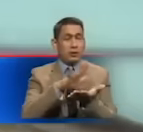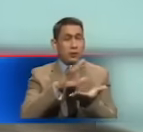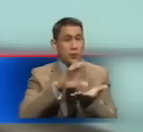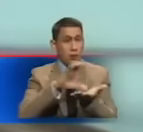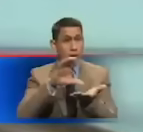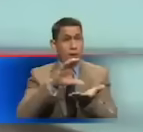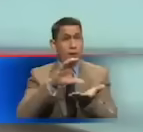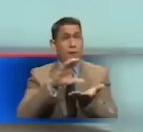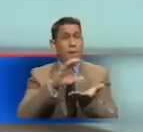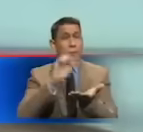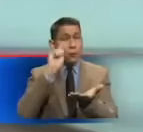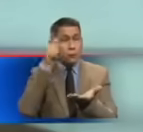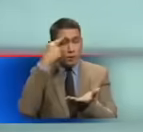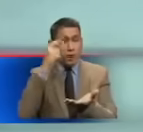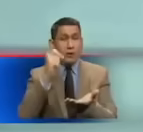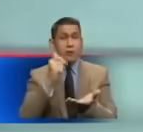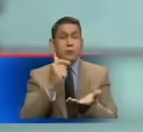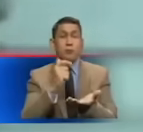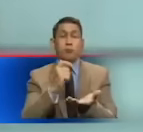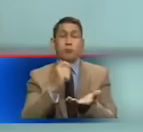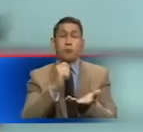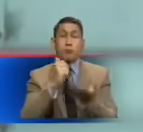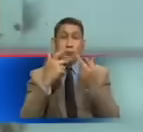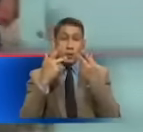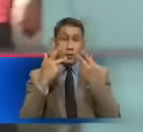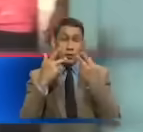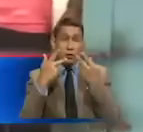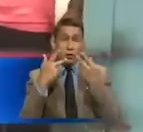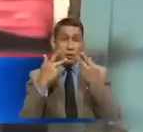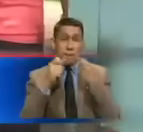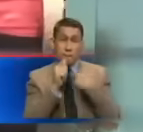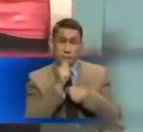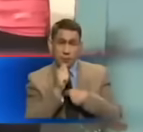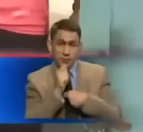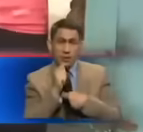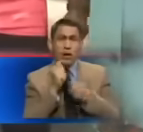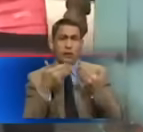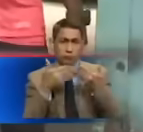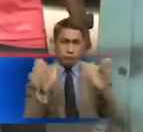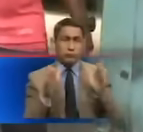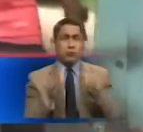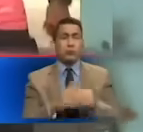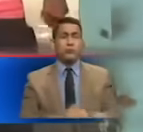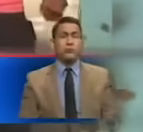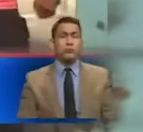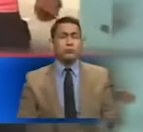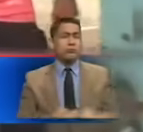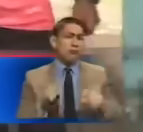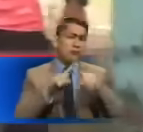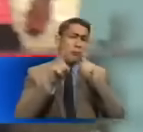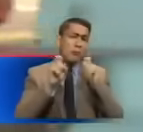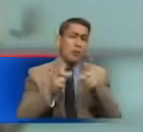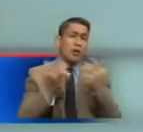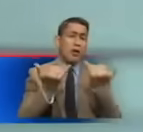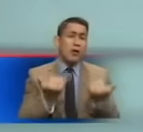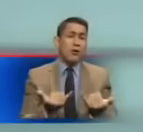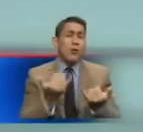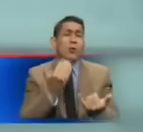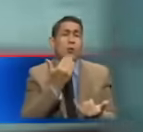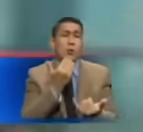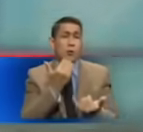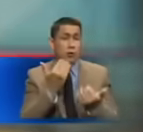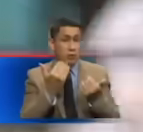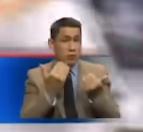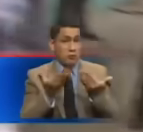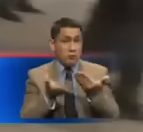el retorno paulatinamente a las unidades educativas a clases. ¿Cómo ha sido hasta el momento ese retorno con los estudiantes, también